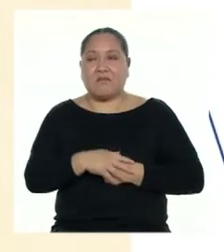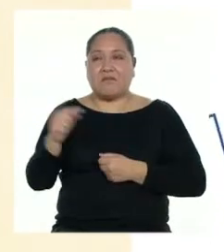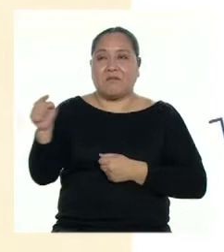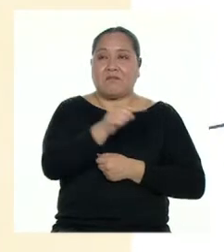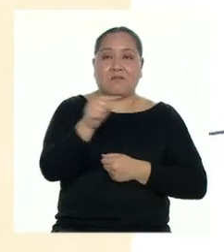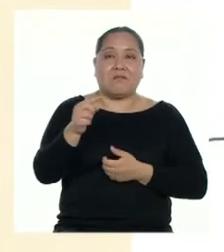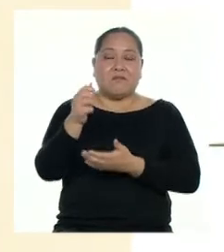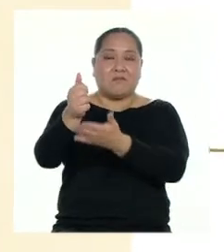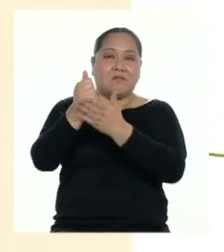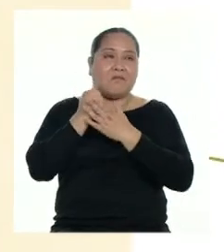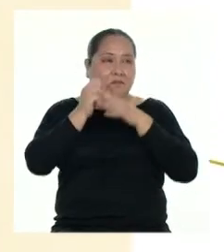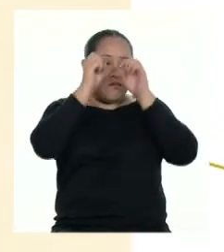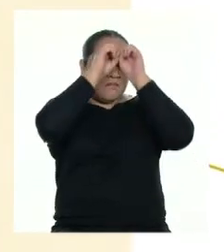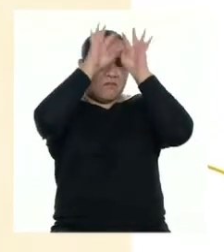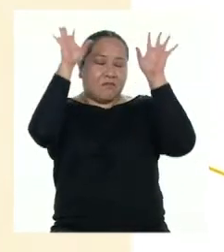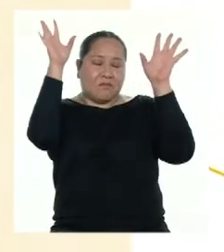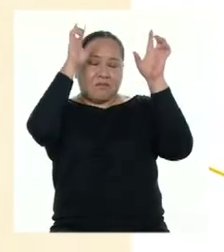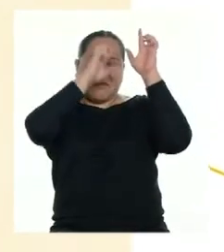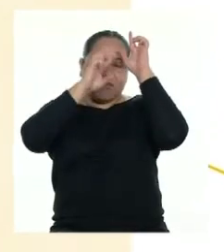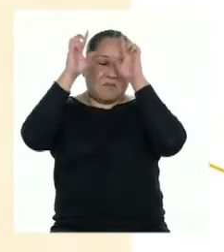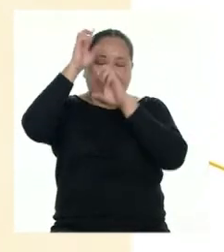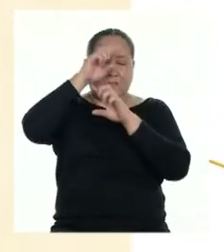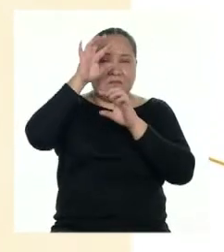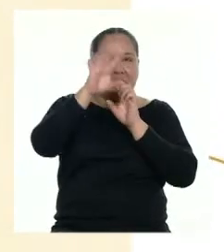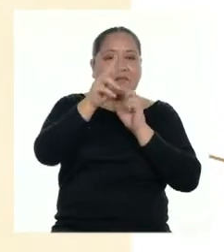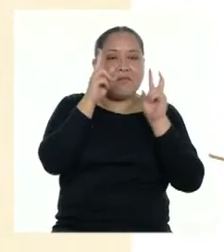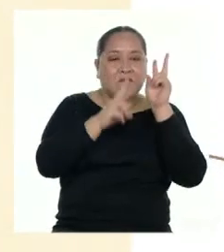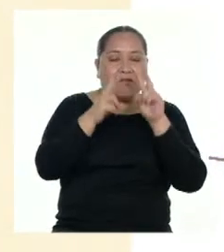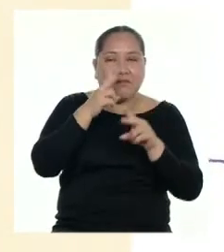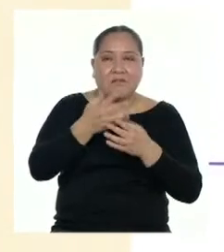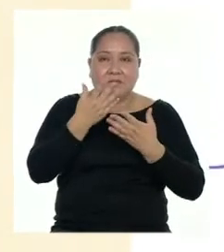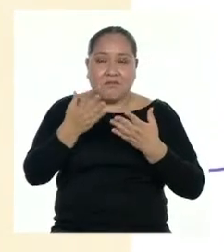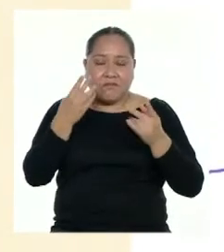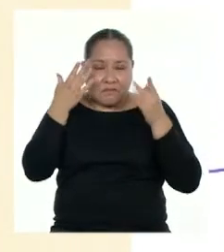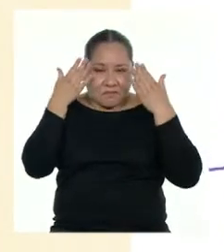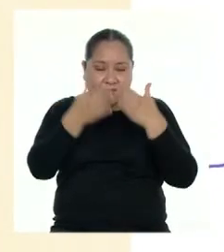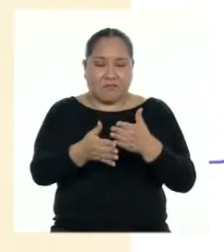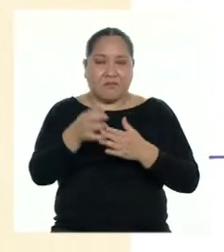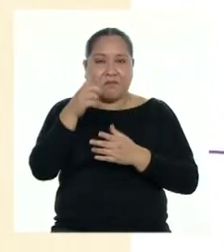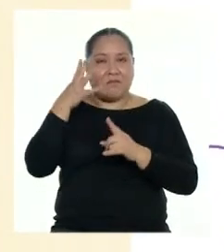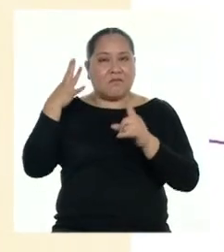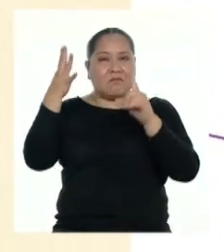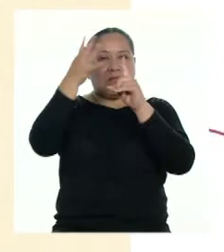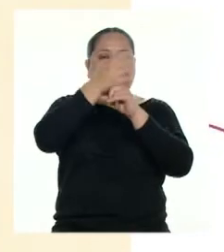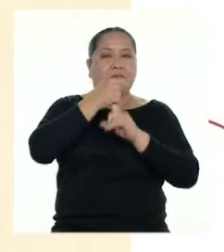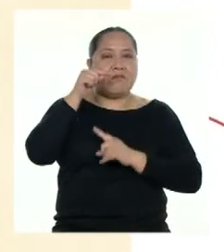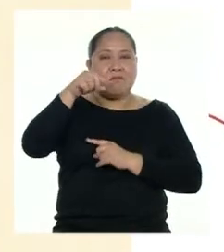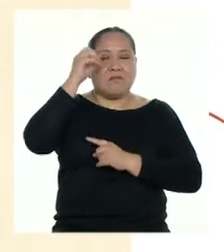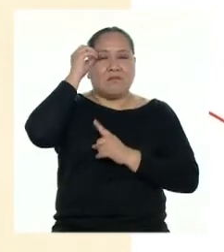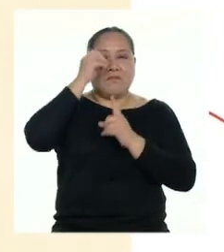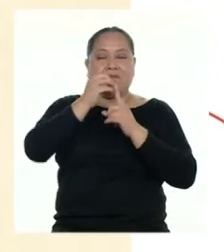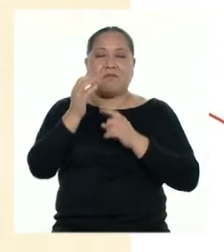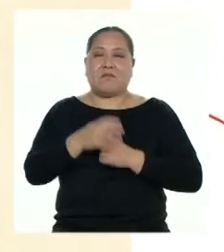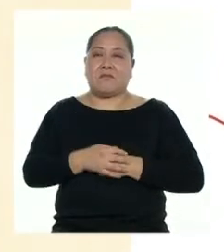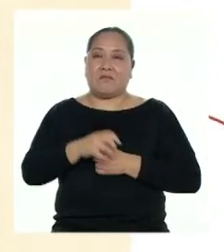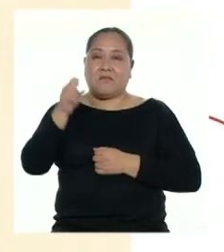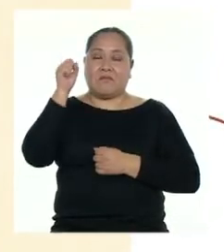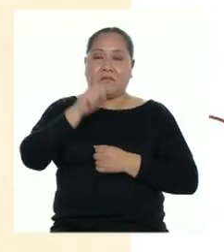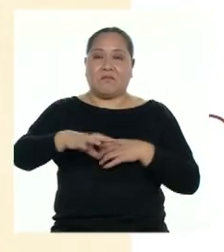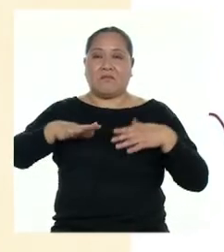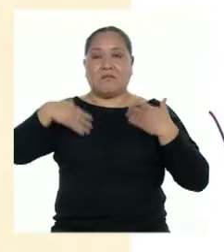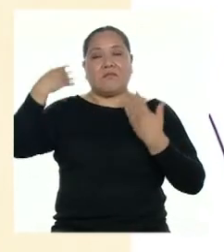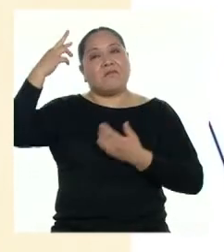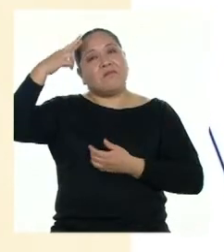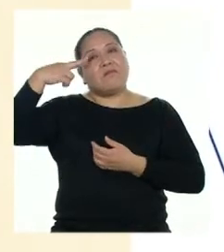Ellas nos permitieron aclarar nuestras dudas e identificar acciones concretas para lograr nuestro propósito. Y es así que pudimos